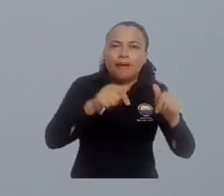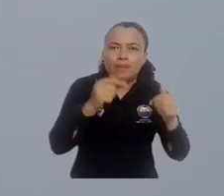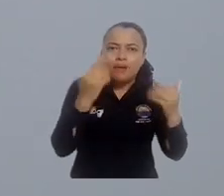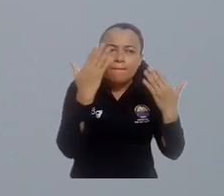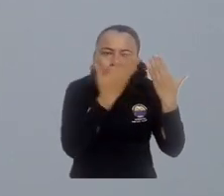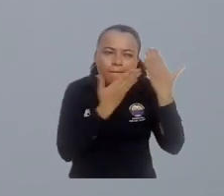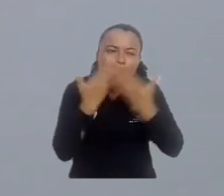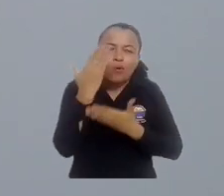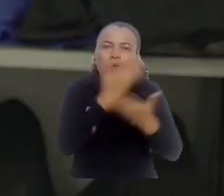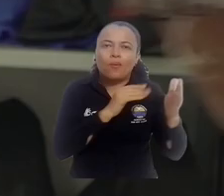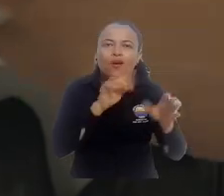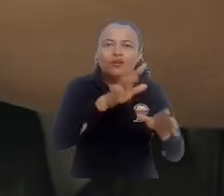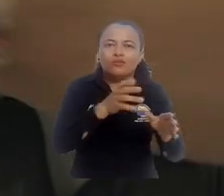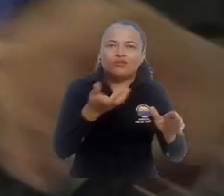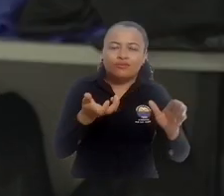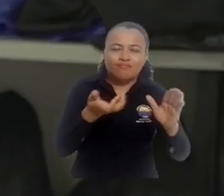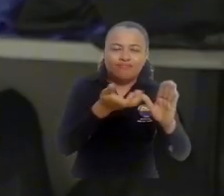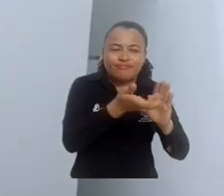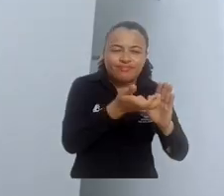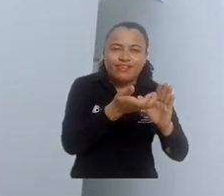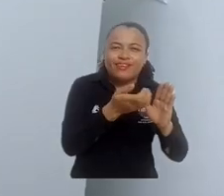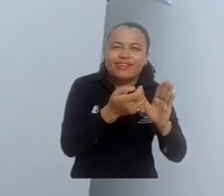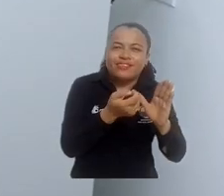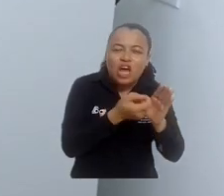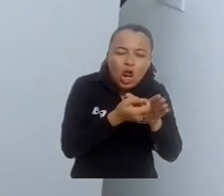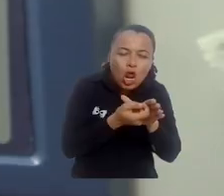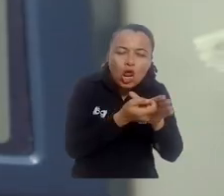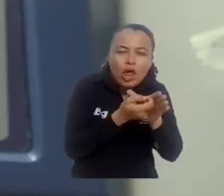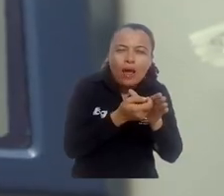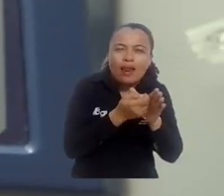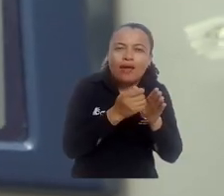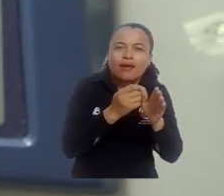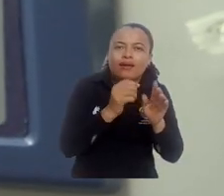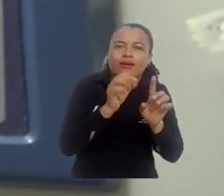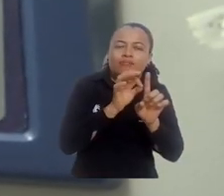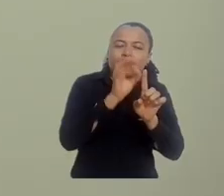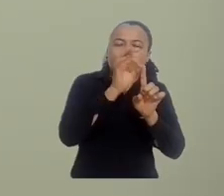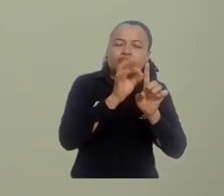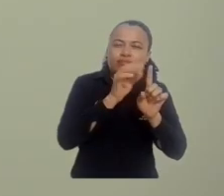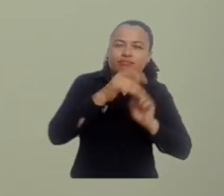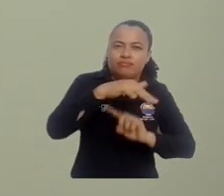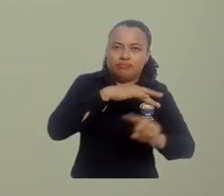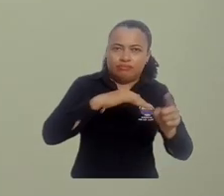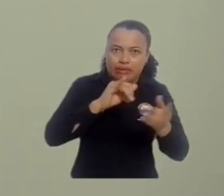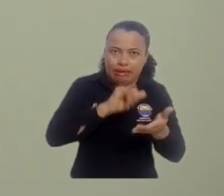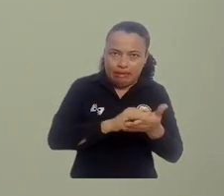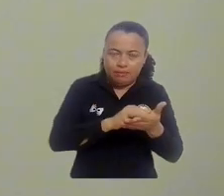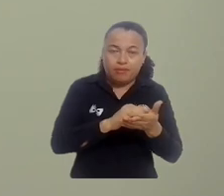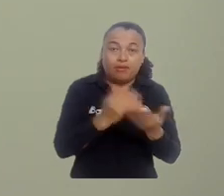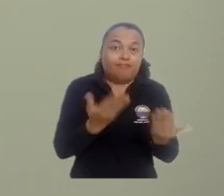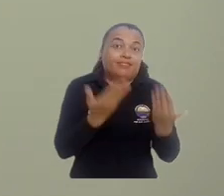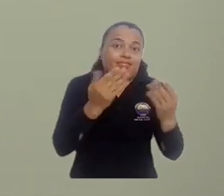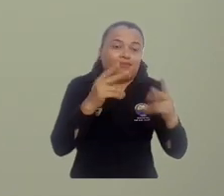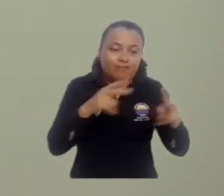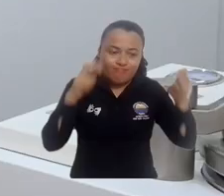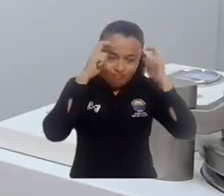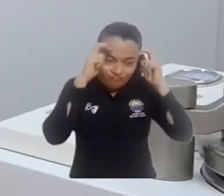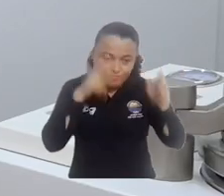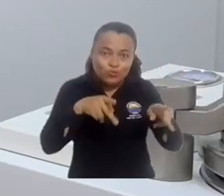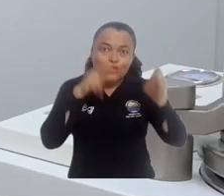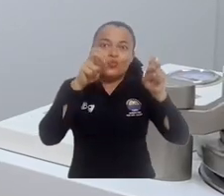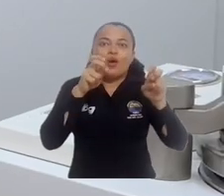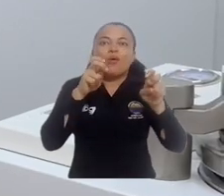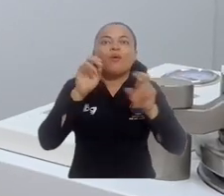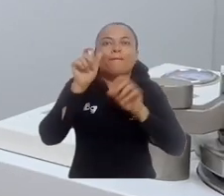hacer el trabajo de simulación con las cámaras de aclimatación. Eso se traslada hacia nuevo conocimiento para los estudiantes.